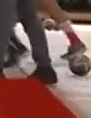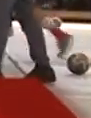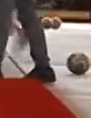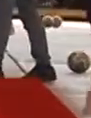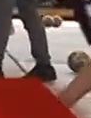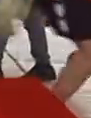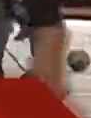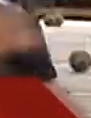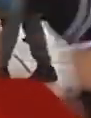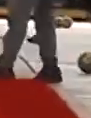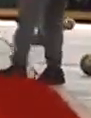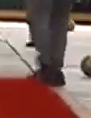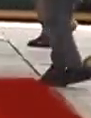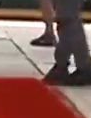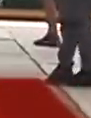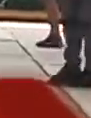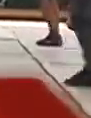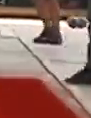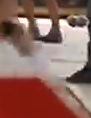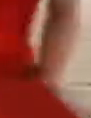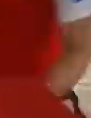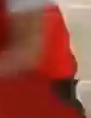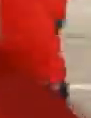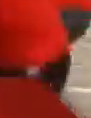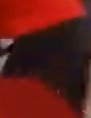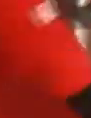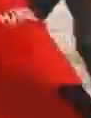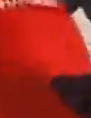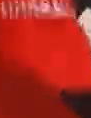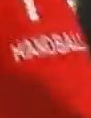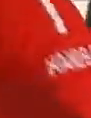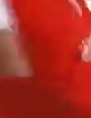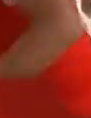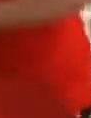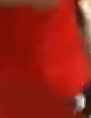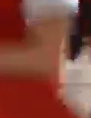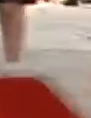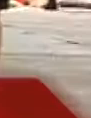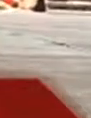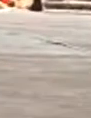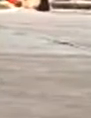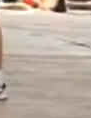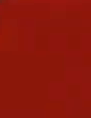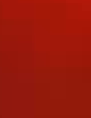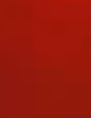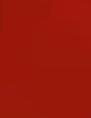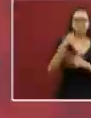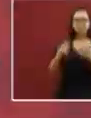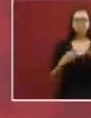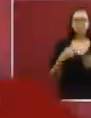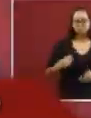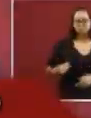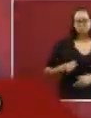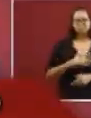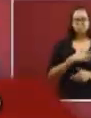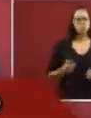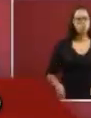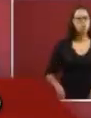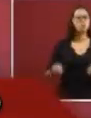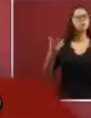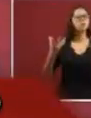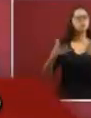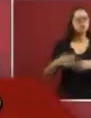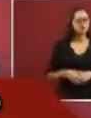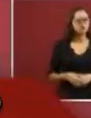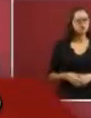beneficio para el desarrollo y mejoramiento de la disciplina, con miras a los procesos nacionales. El presidente Andrés Manuel